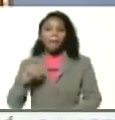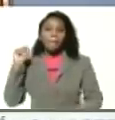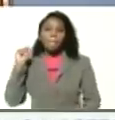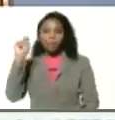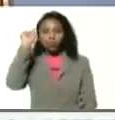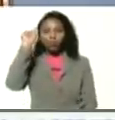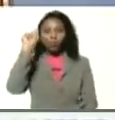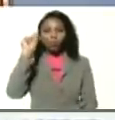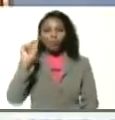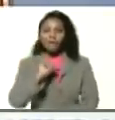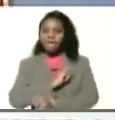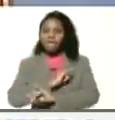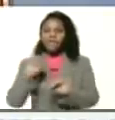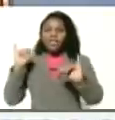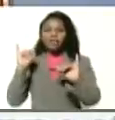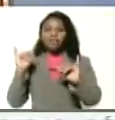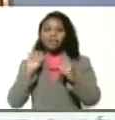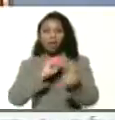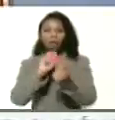fin de la cita bueno